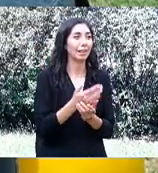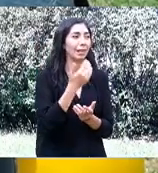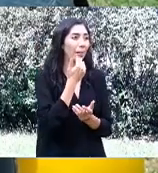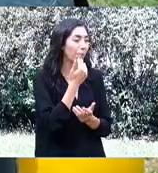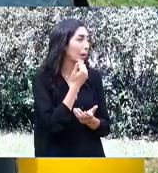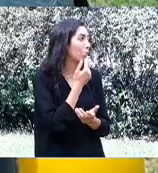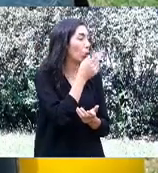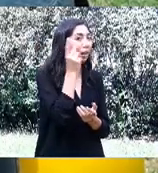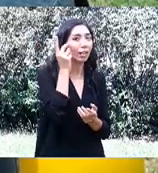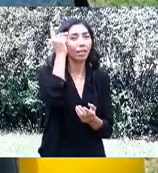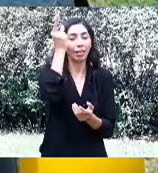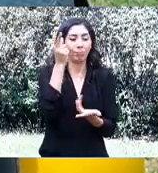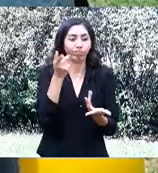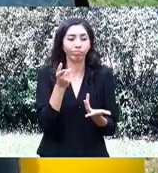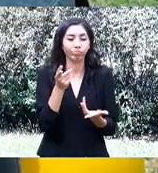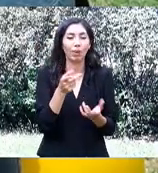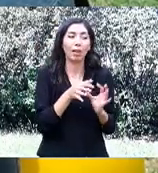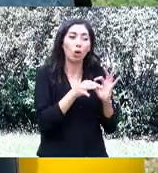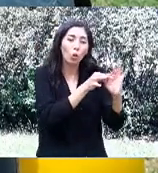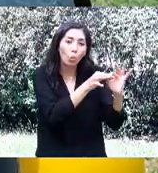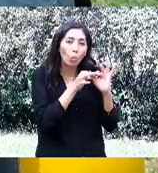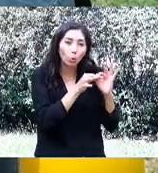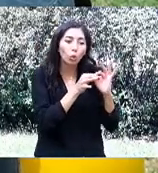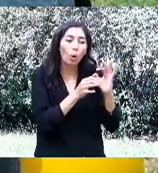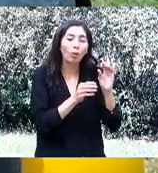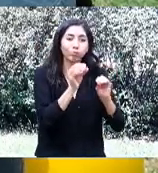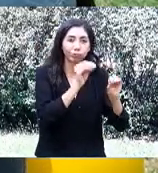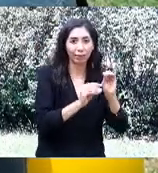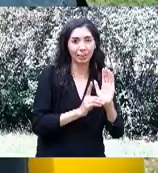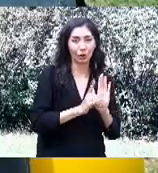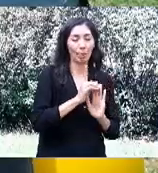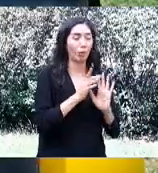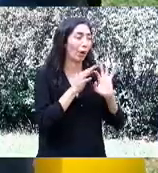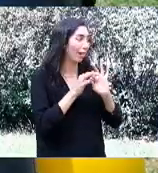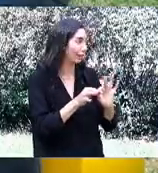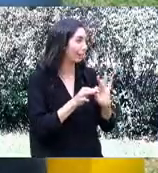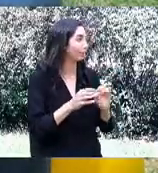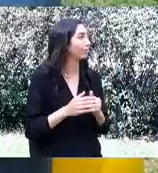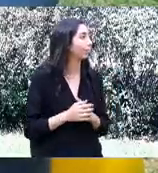iniciativa que hemos ido desarrollando en conjunto Sí gracias a ustedes